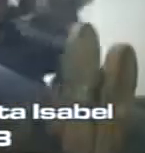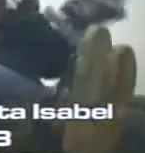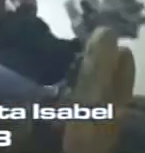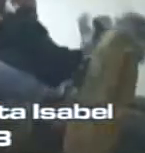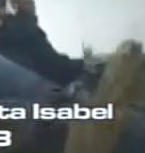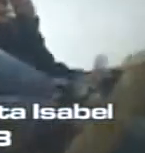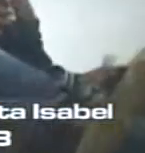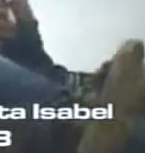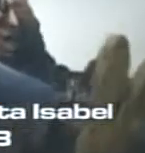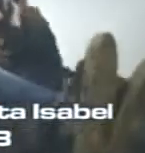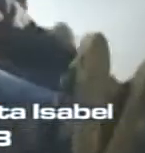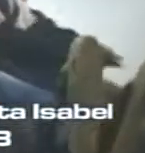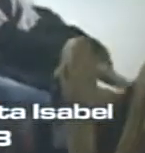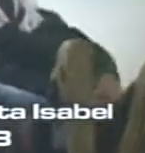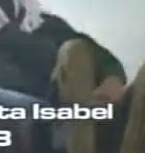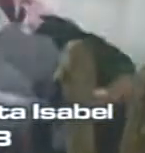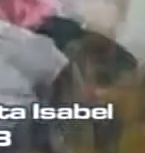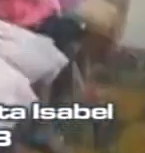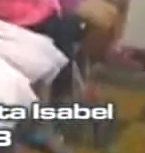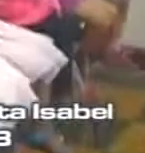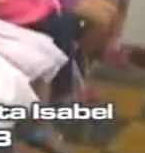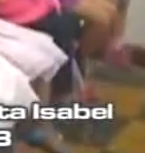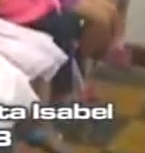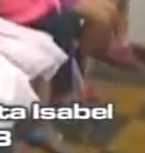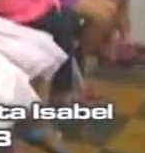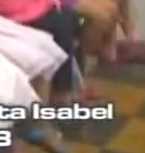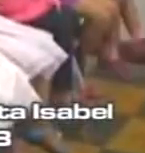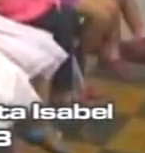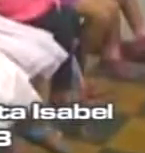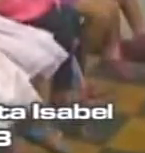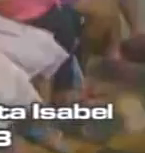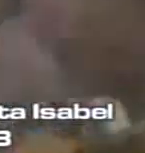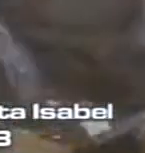4C20 del barrio Santa Isabel en Cali. Teléfono